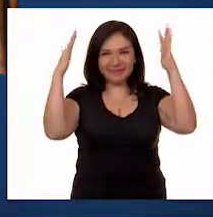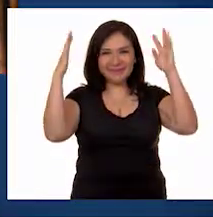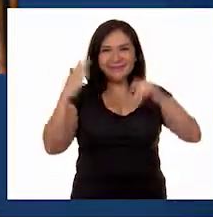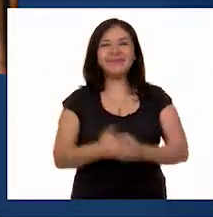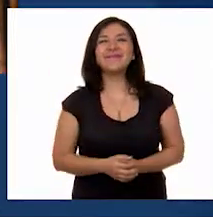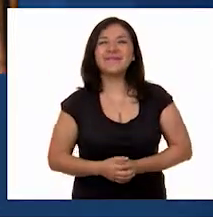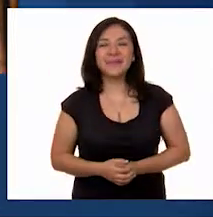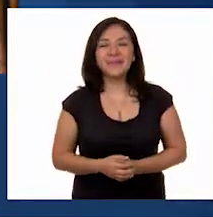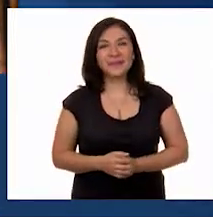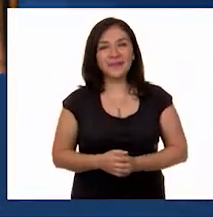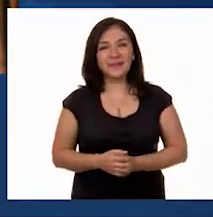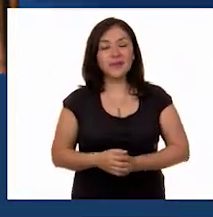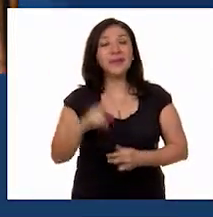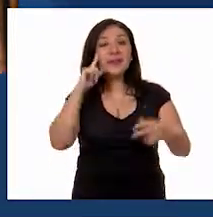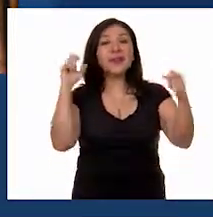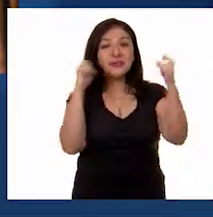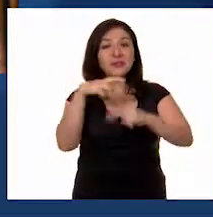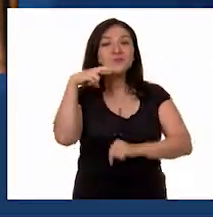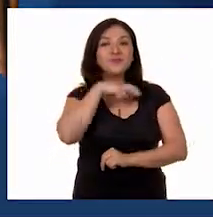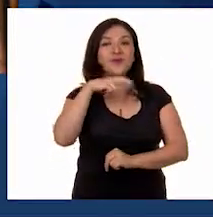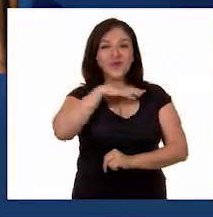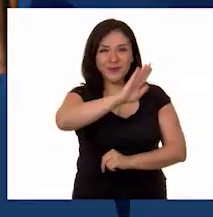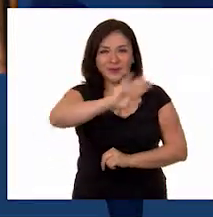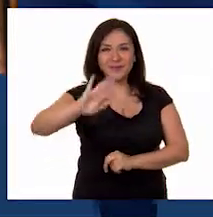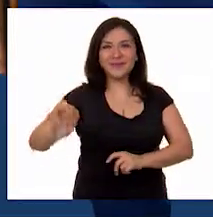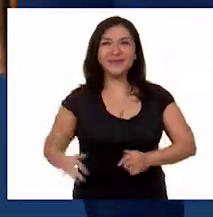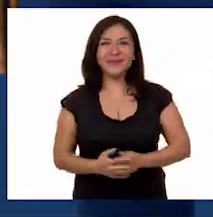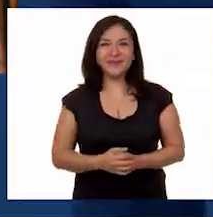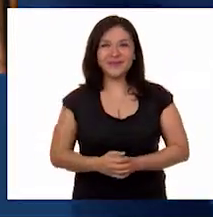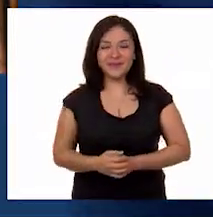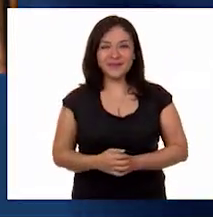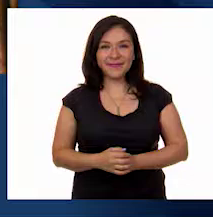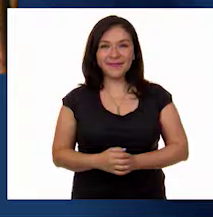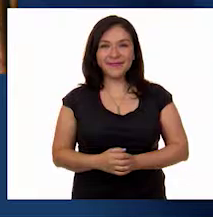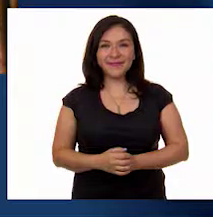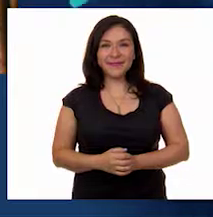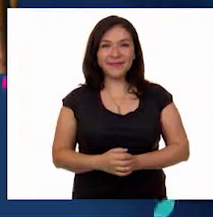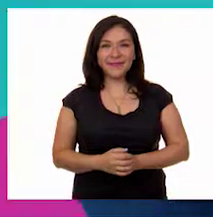¡Muy bien! ¡Nos vemos pronto!